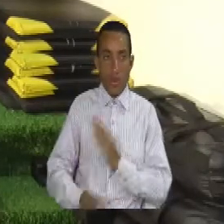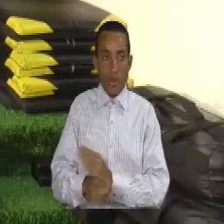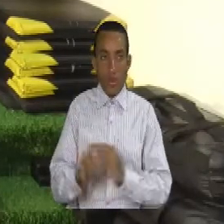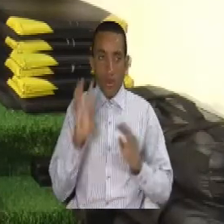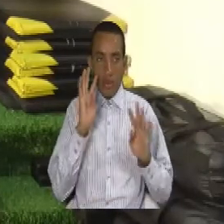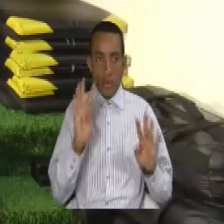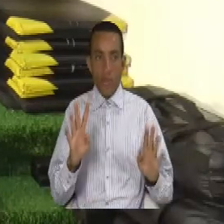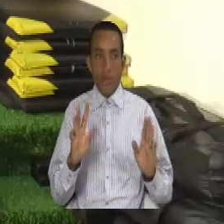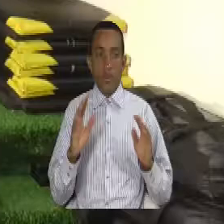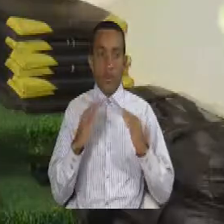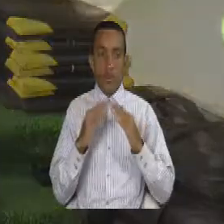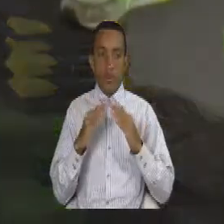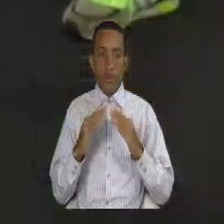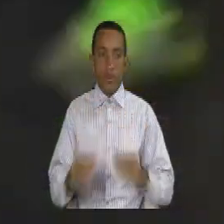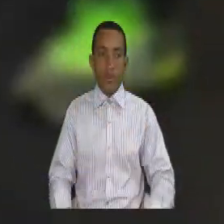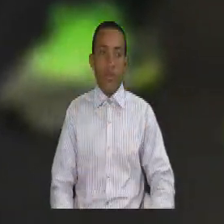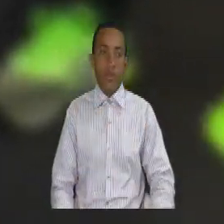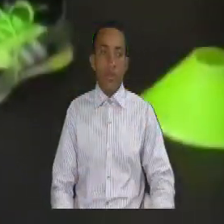este gran programa.